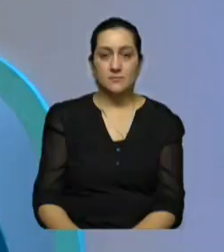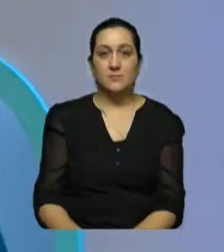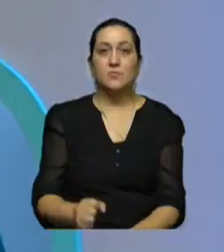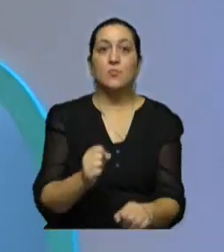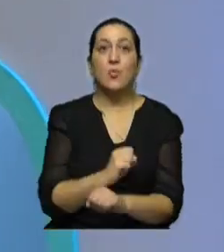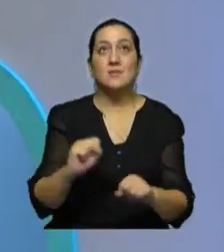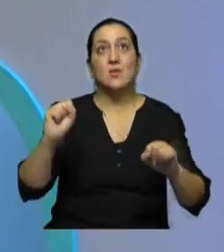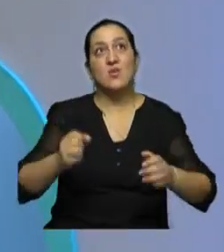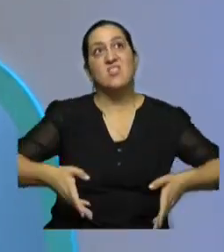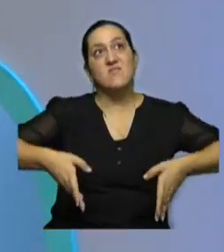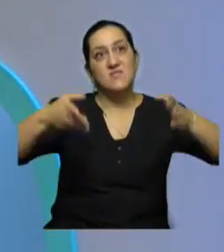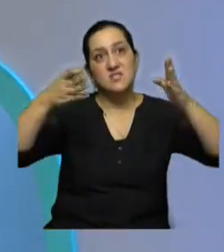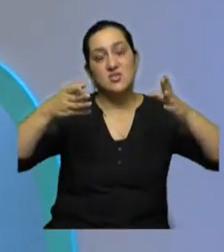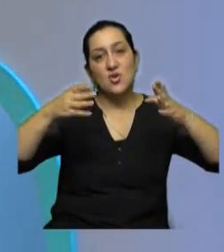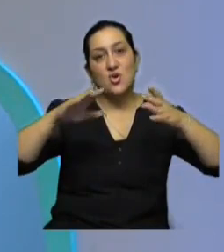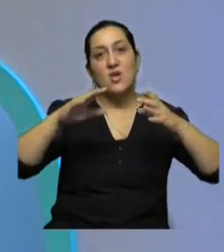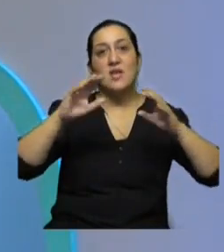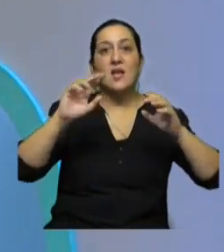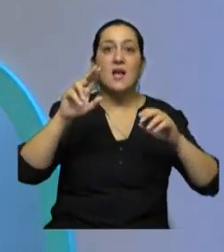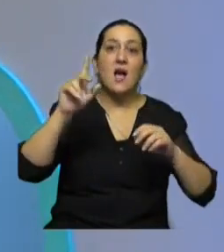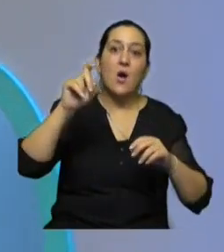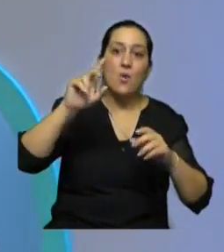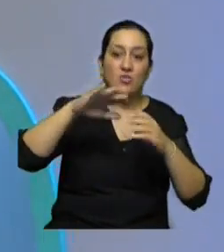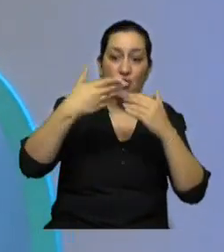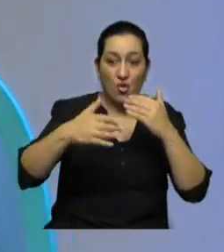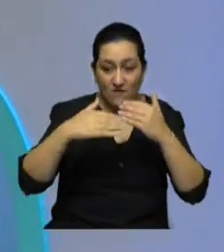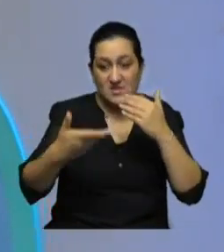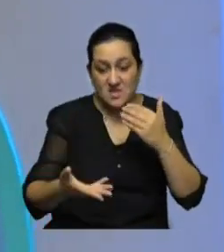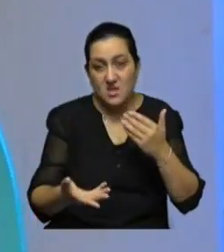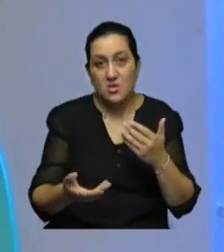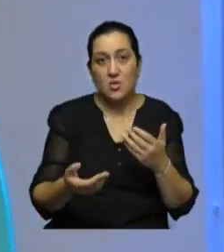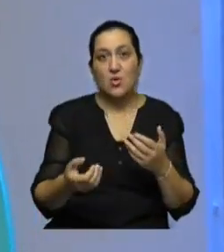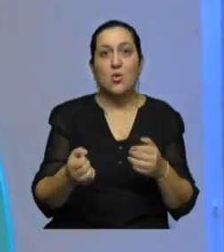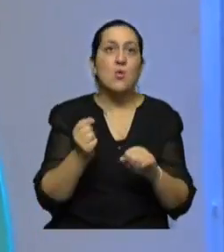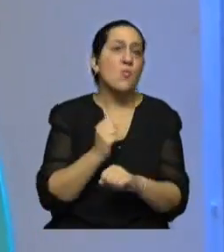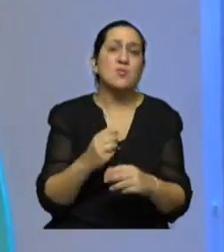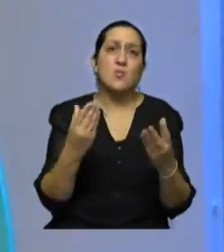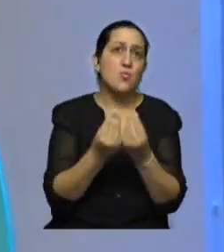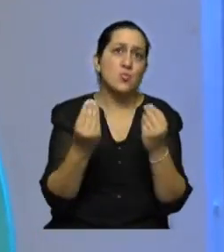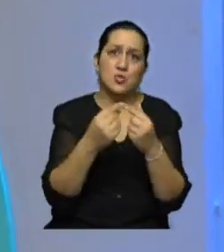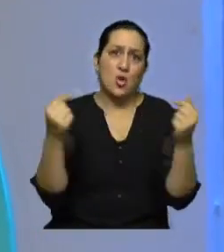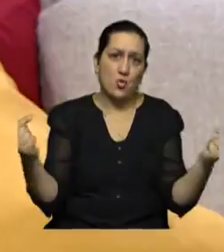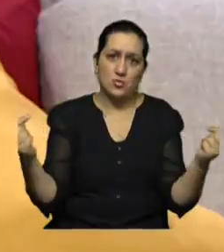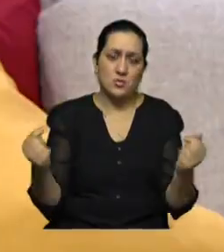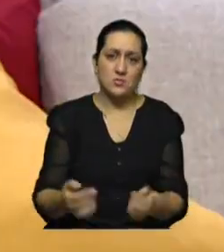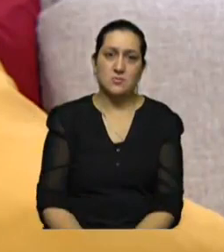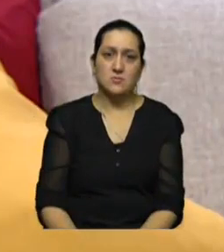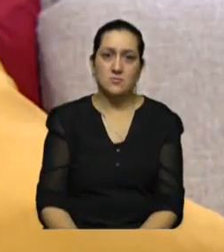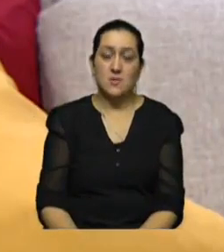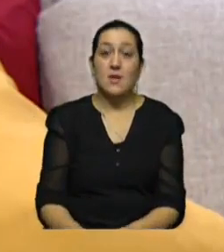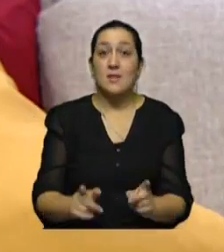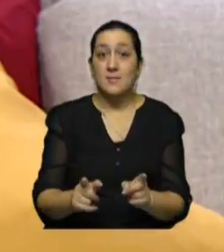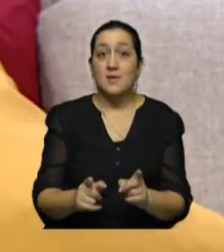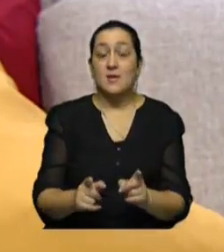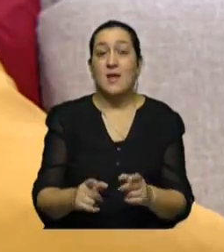ser un edificio que chorrea a todos los vecinos. Puede ser una institución pública. Puede, Puede haber muchas cosas. Bien. Hay una dependencia de la Intendencia